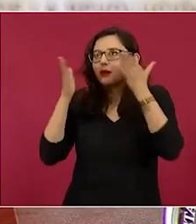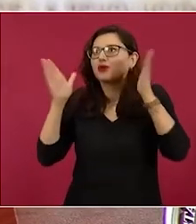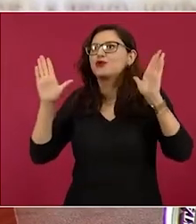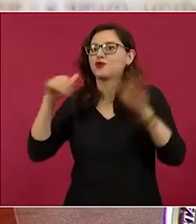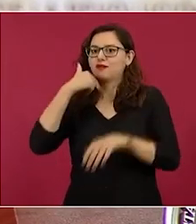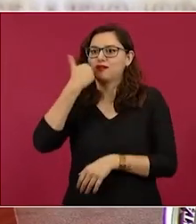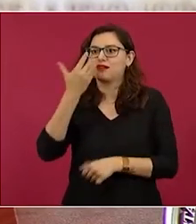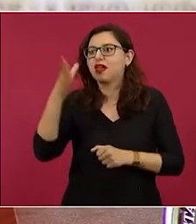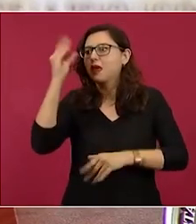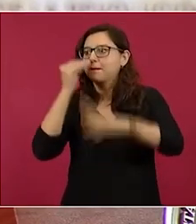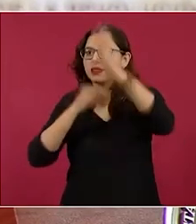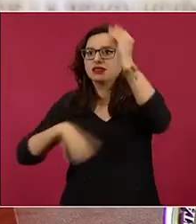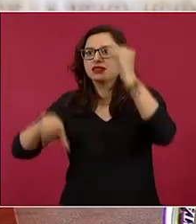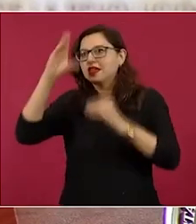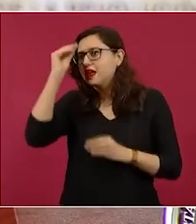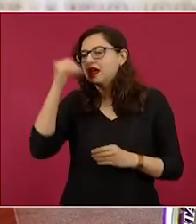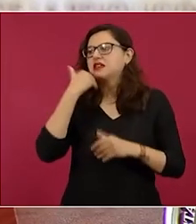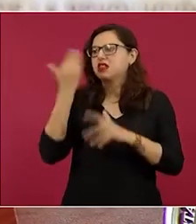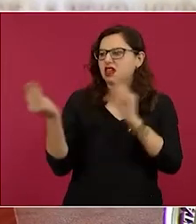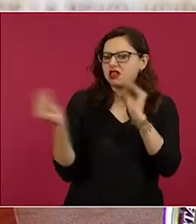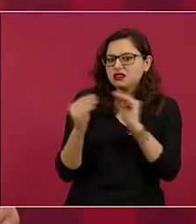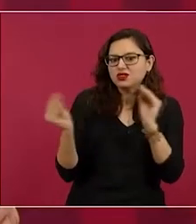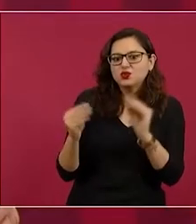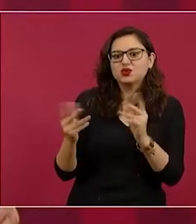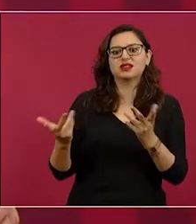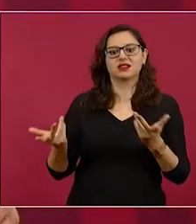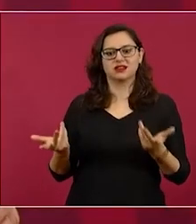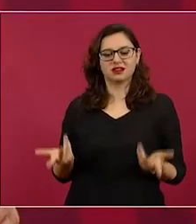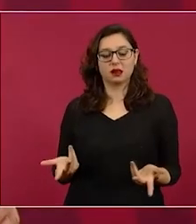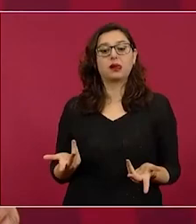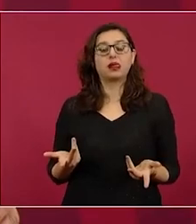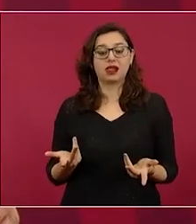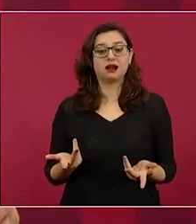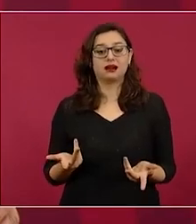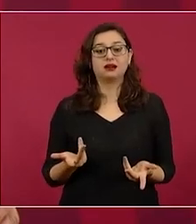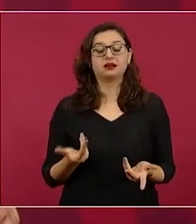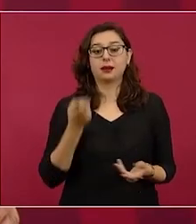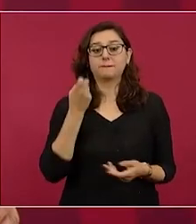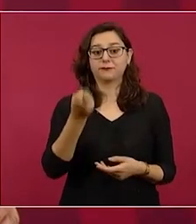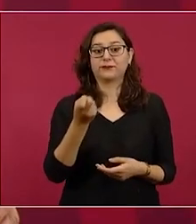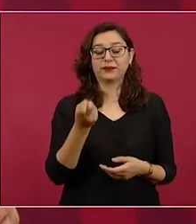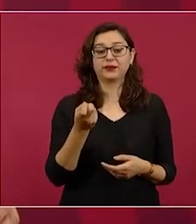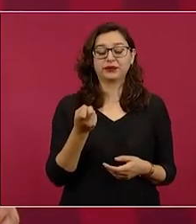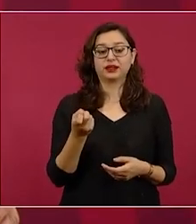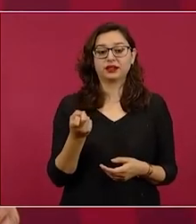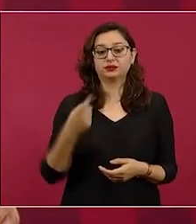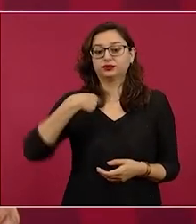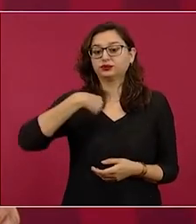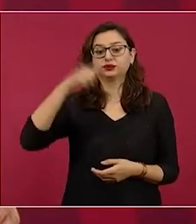hay que argumentar con ellos. Y siempre lo he dicho,